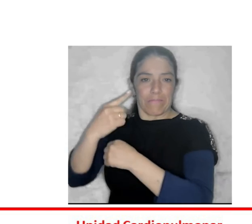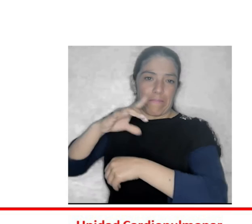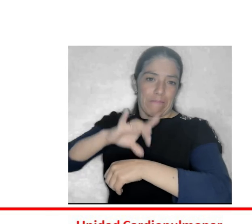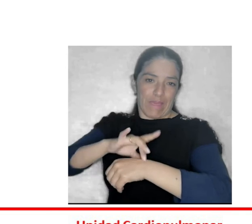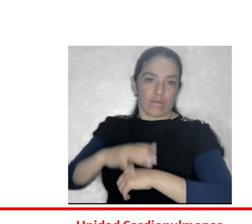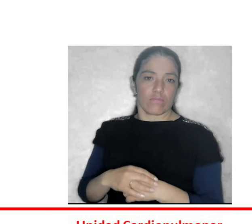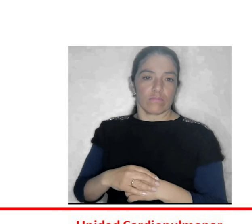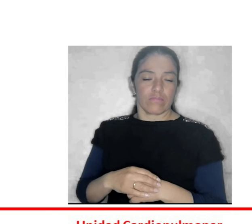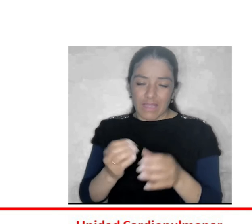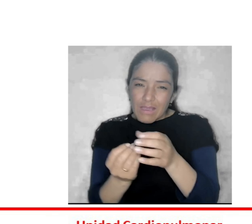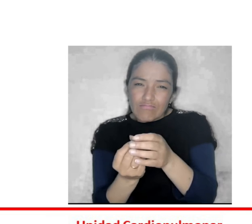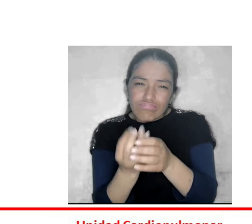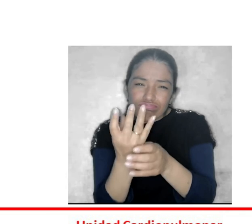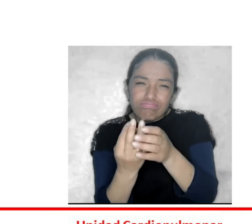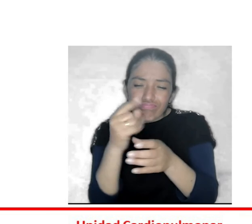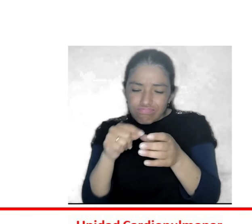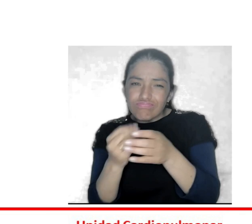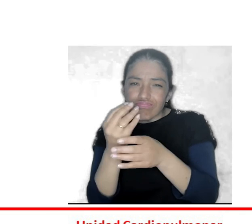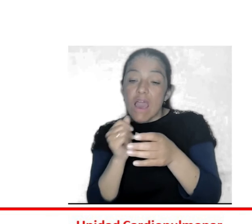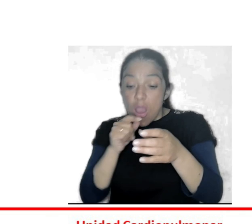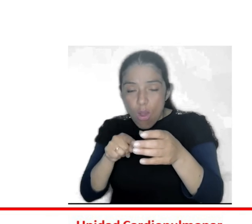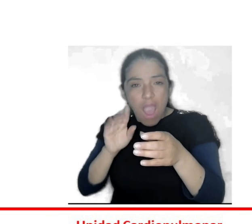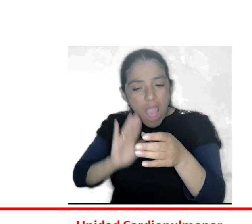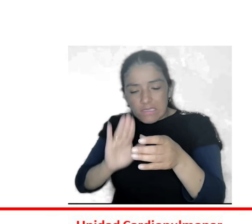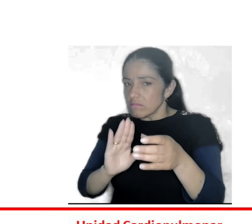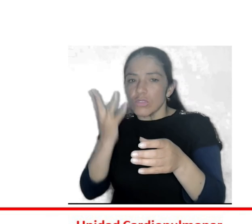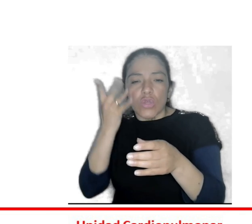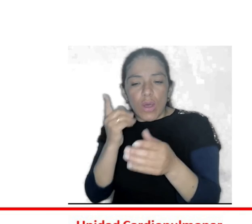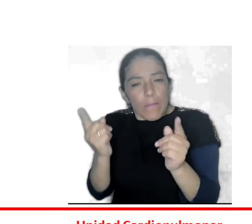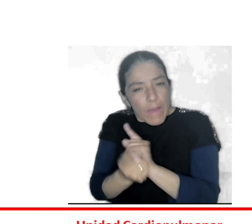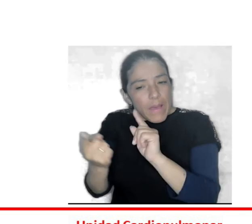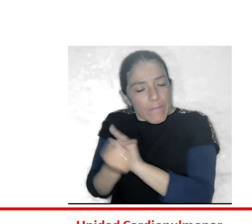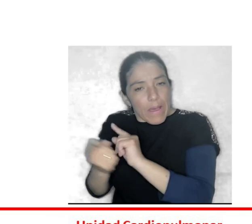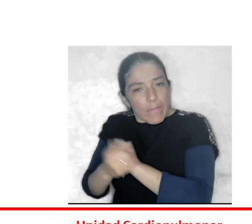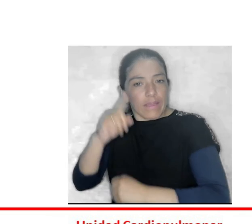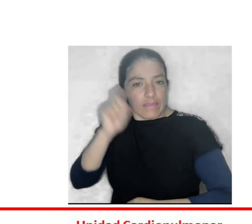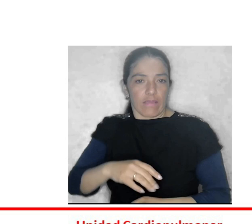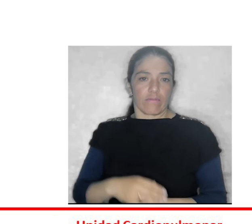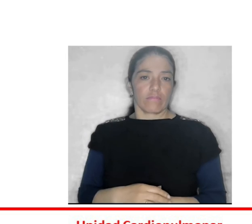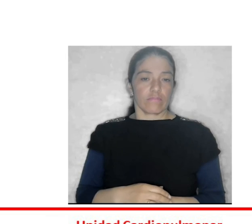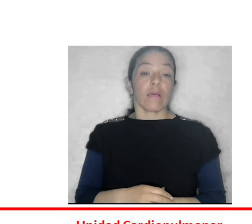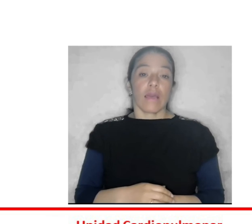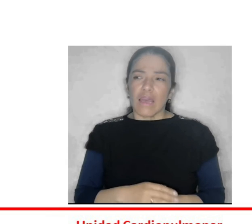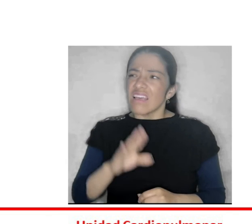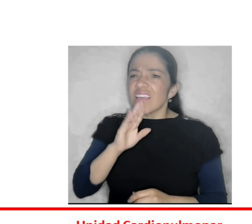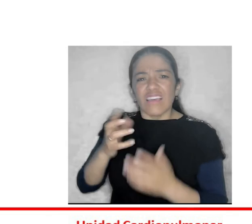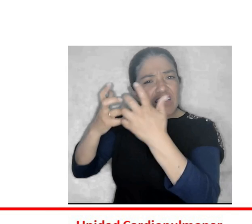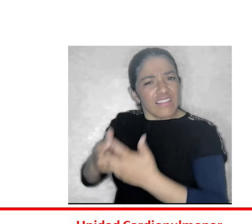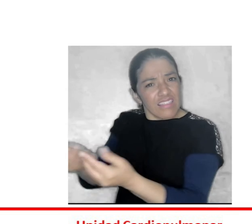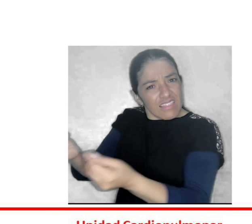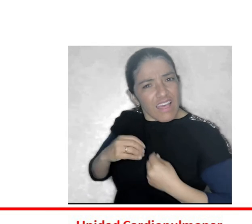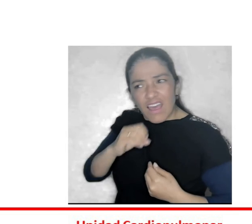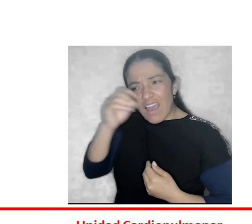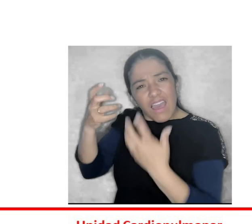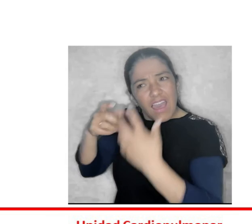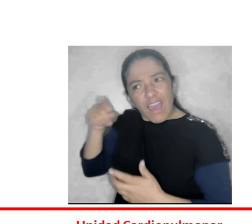médico. Cambia el agua del humidificador todos los días. Ten siempre a la mano el